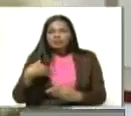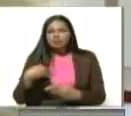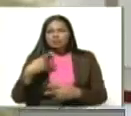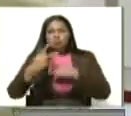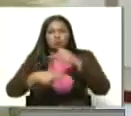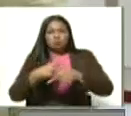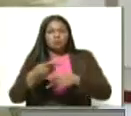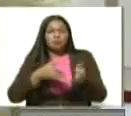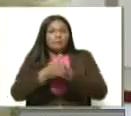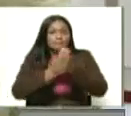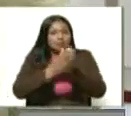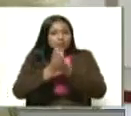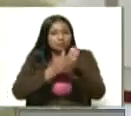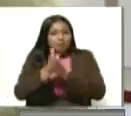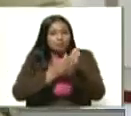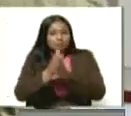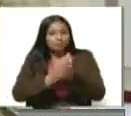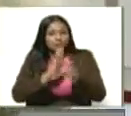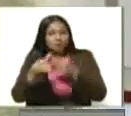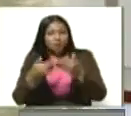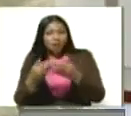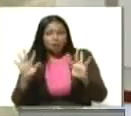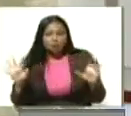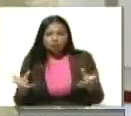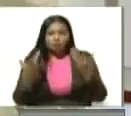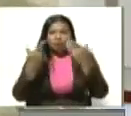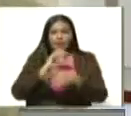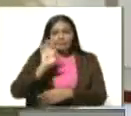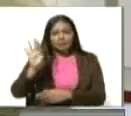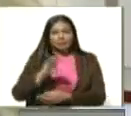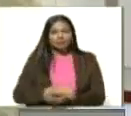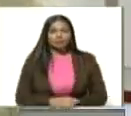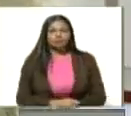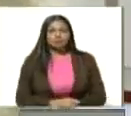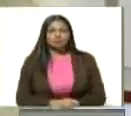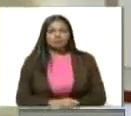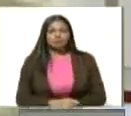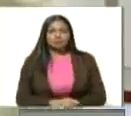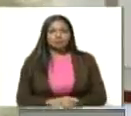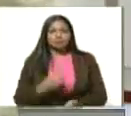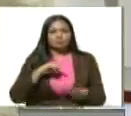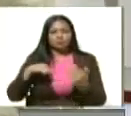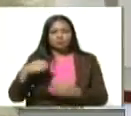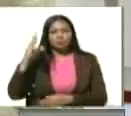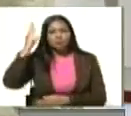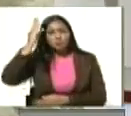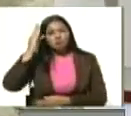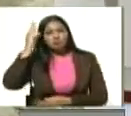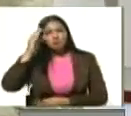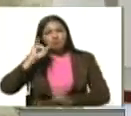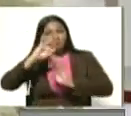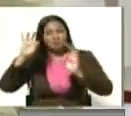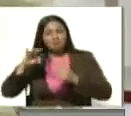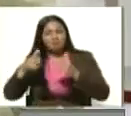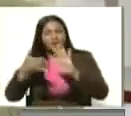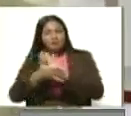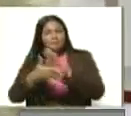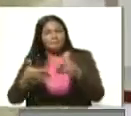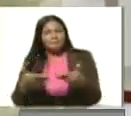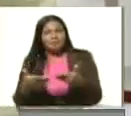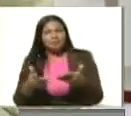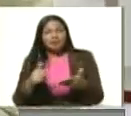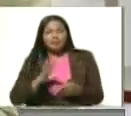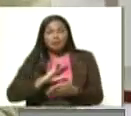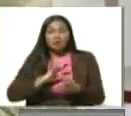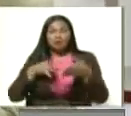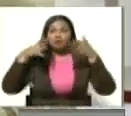y de emprendimiento que está resurgiendo en el país. Y tener conciencia de eso pasa por esta